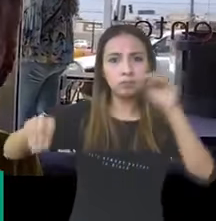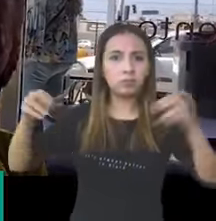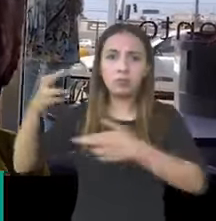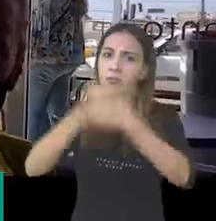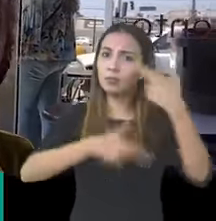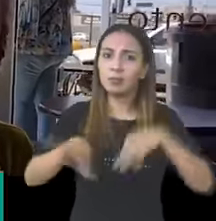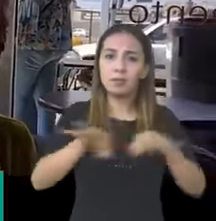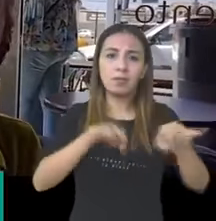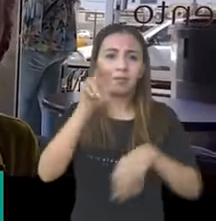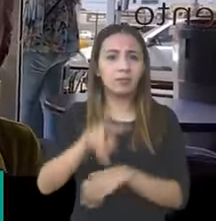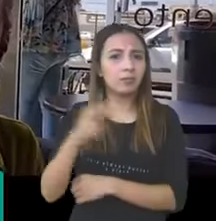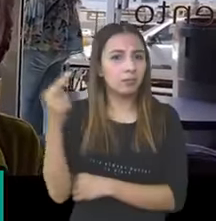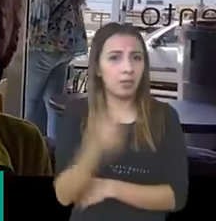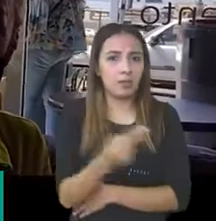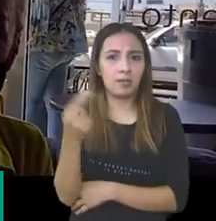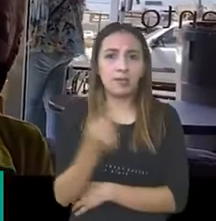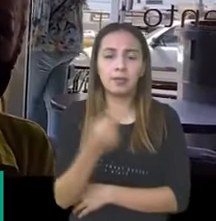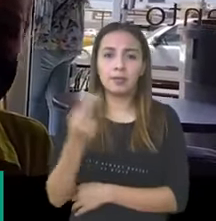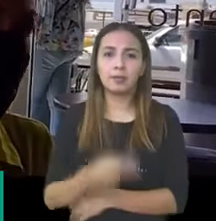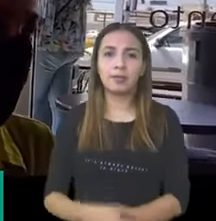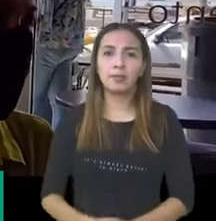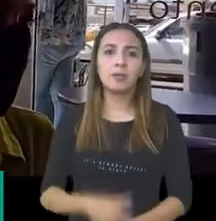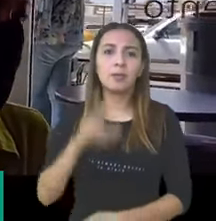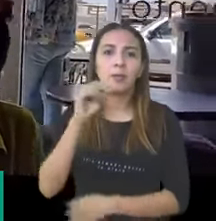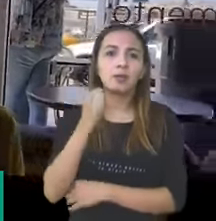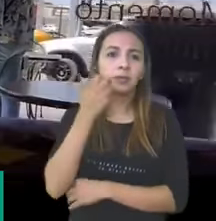el trabajo. Es una necesidad. Correcto.